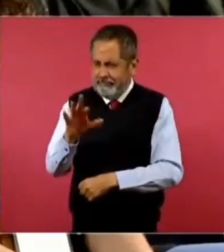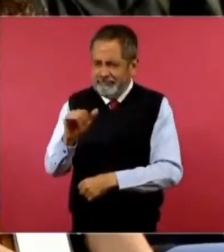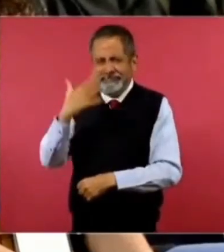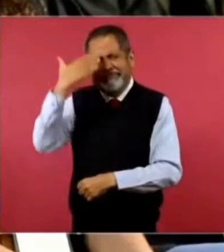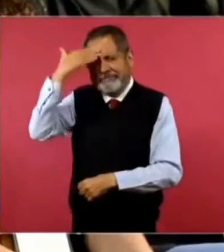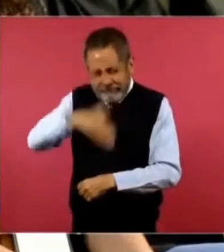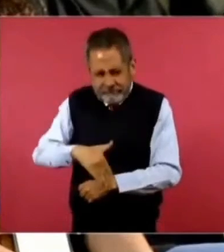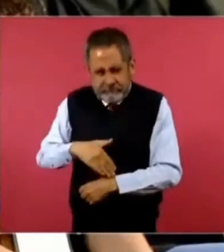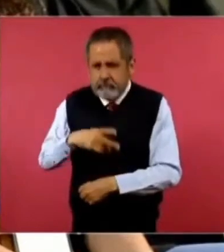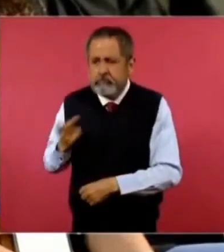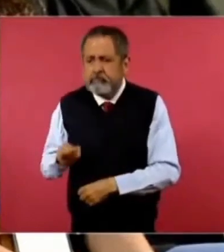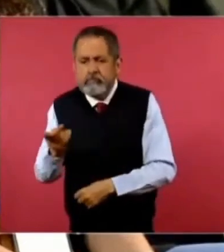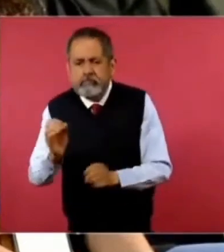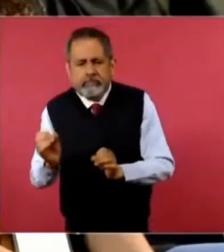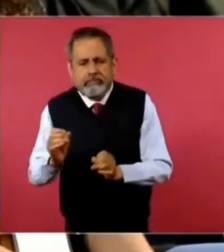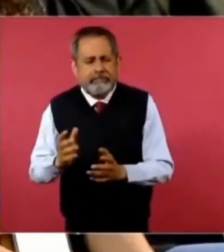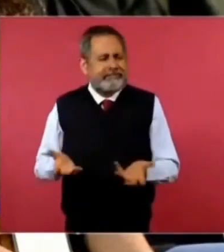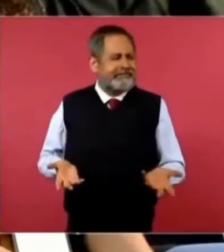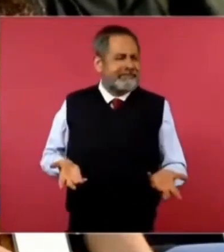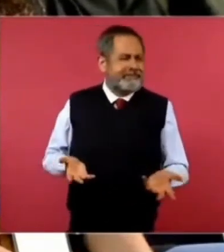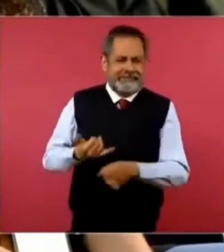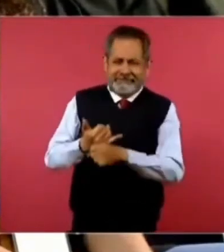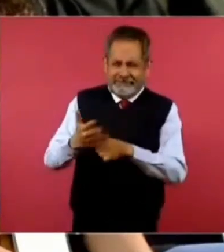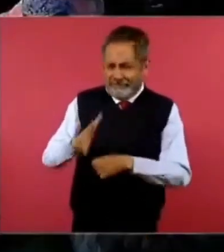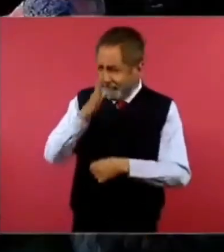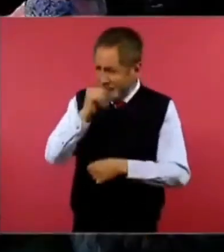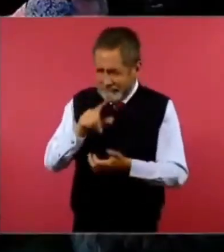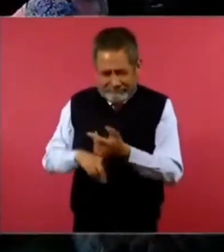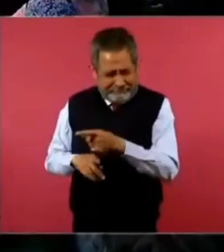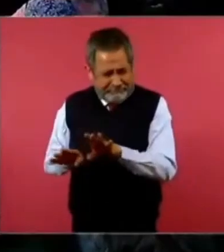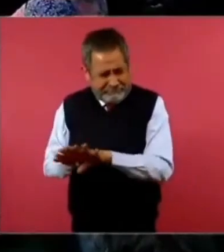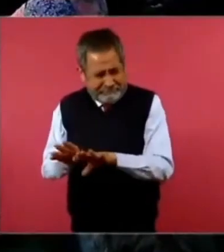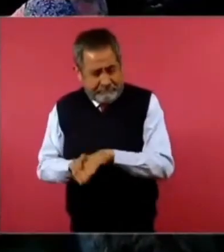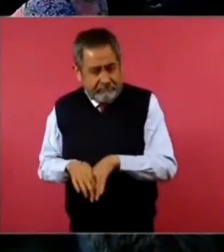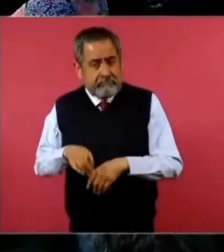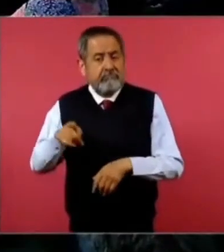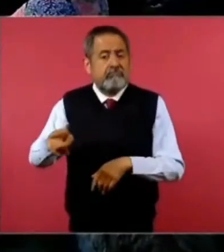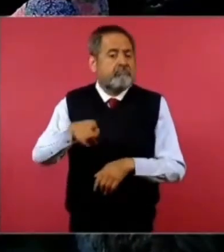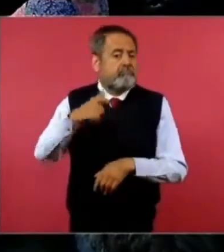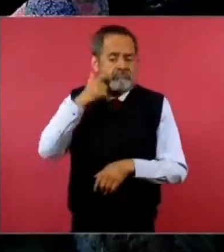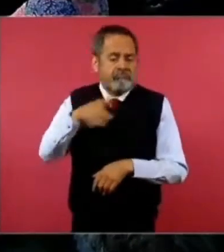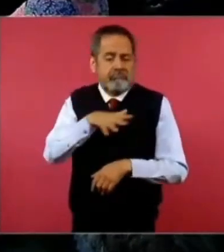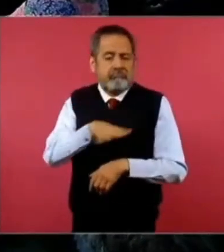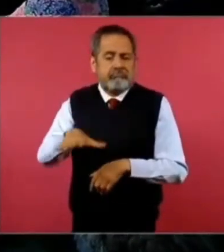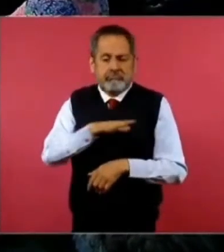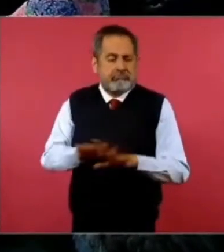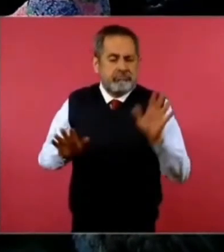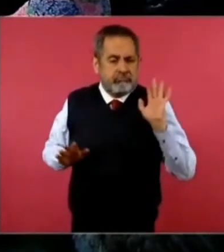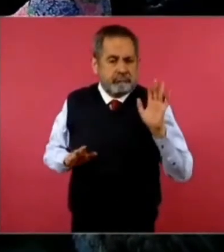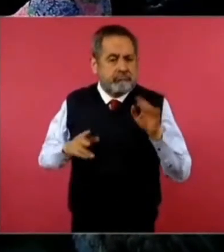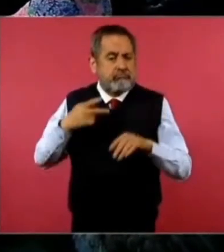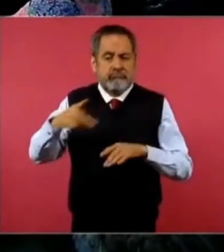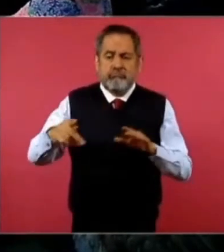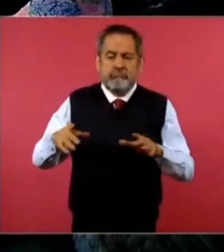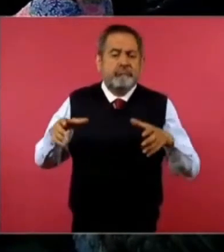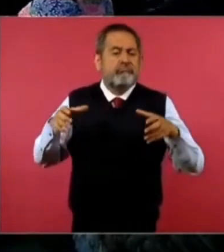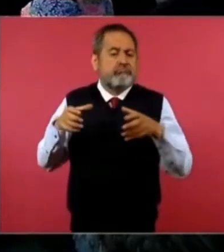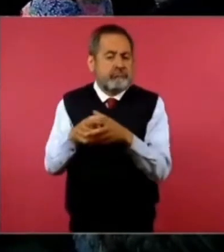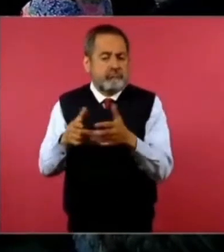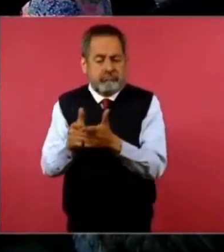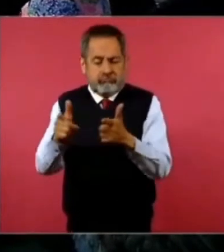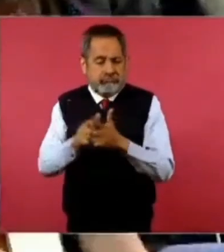es imposible que él no supiera y se opuso a que sus militares fueran